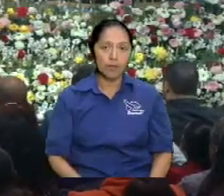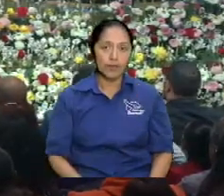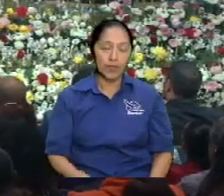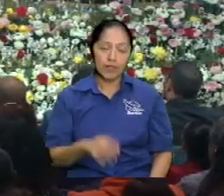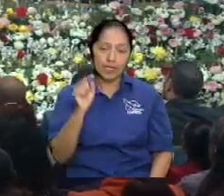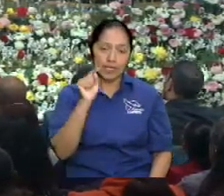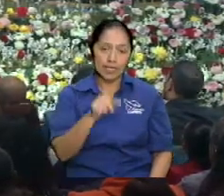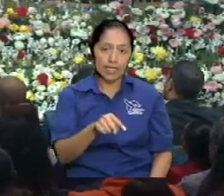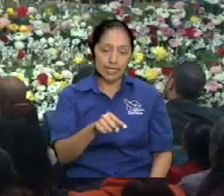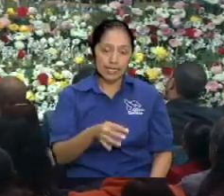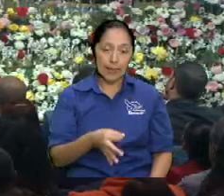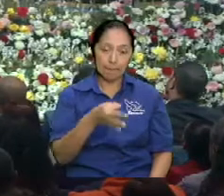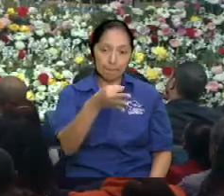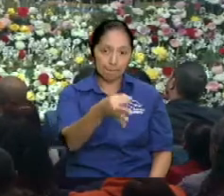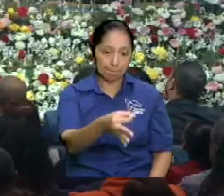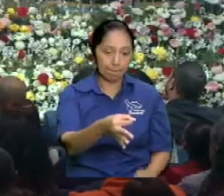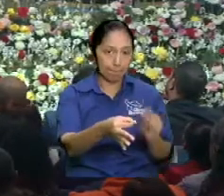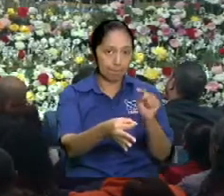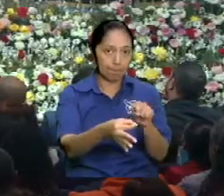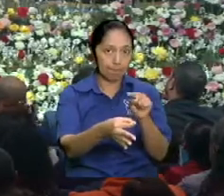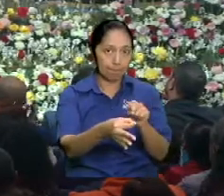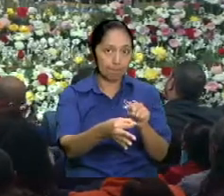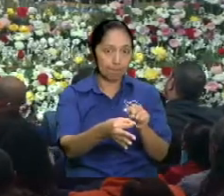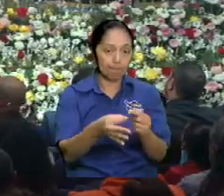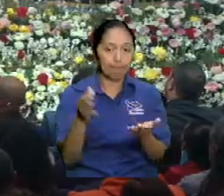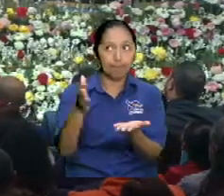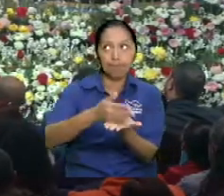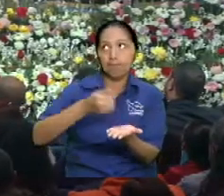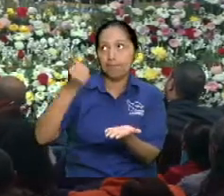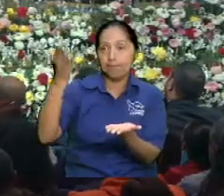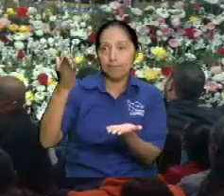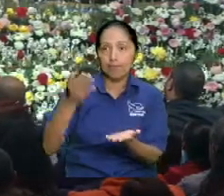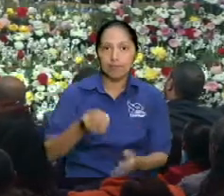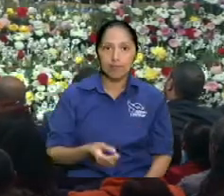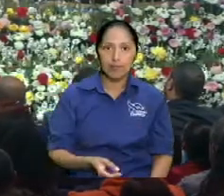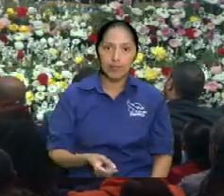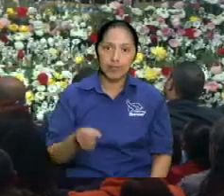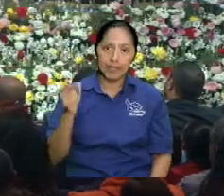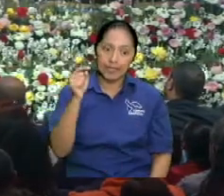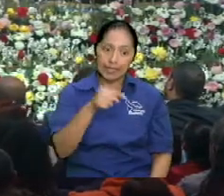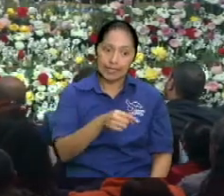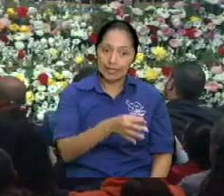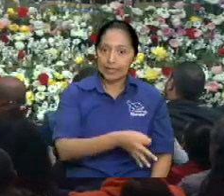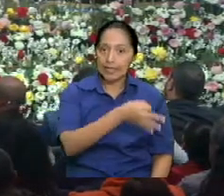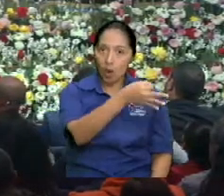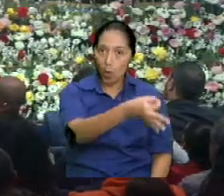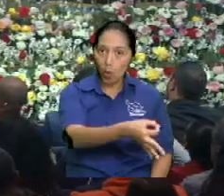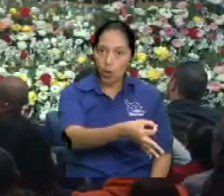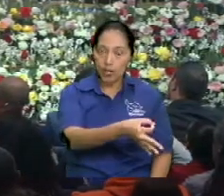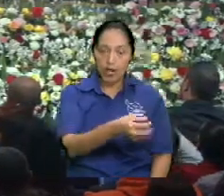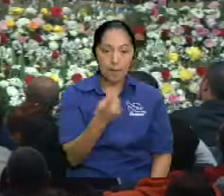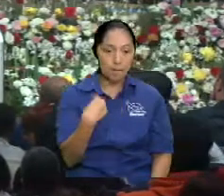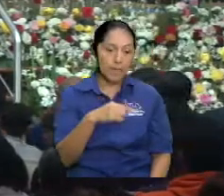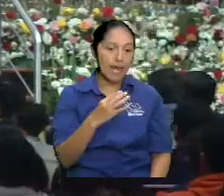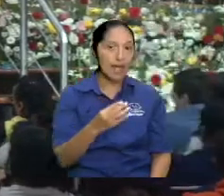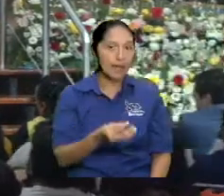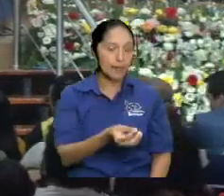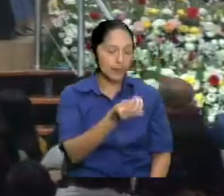esta es para la ofrenda y esta es para tu refacción. Cuando el muchachito se fue,